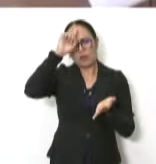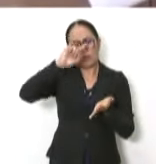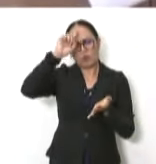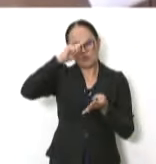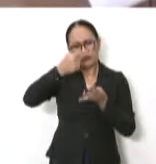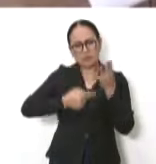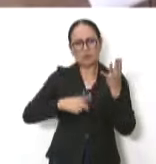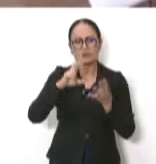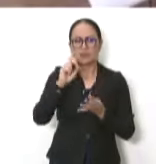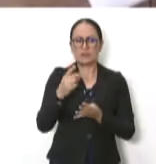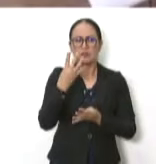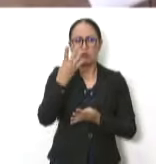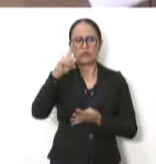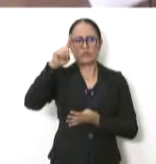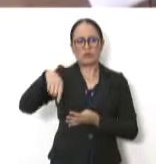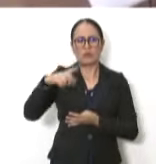Recomendación